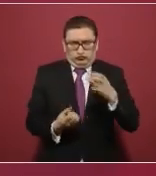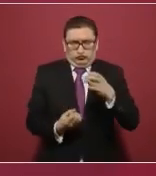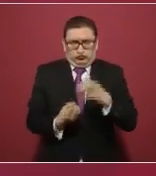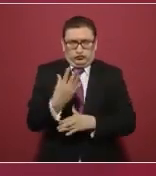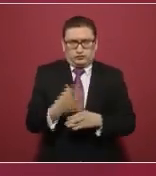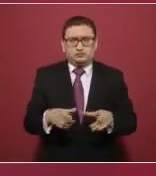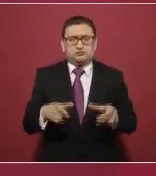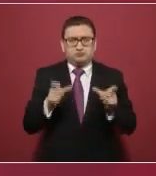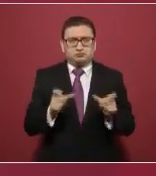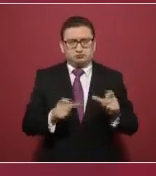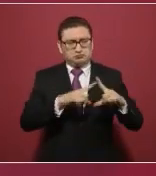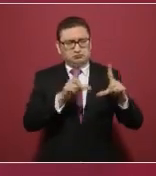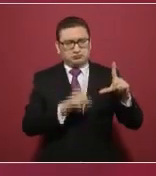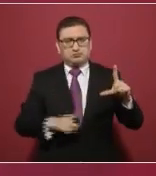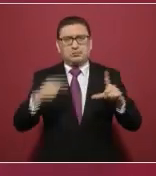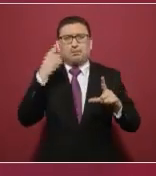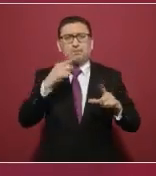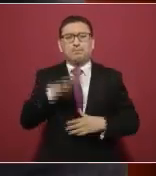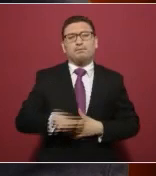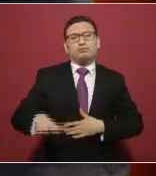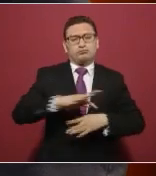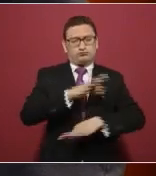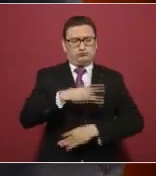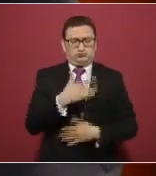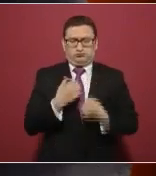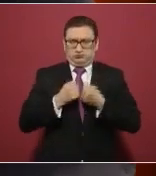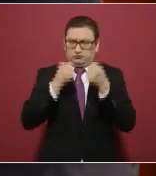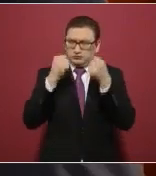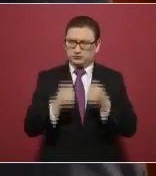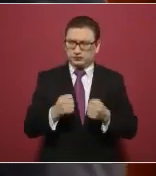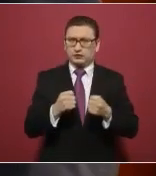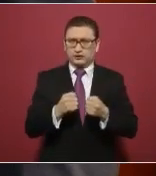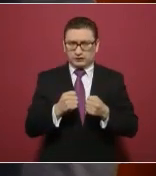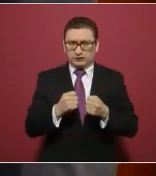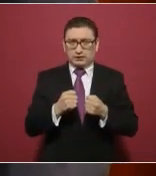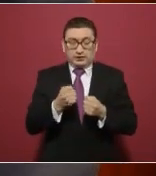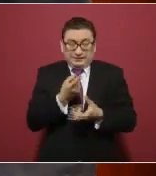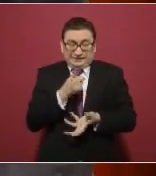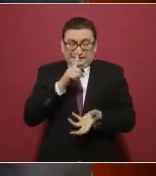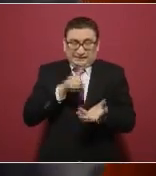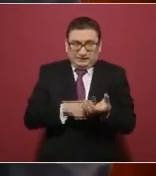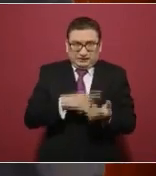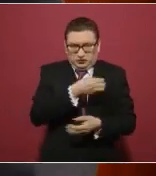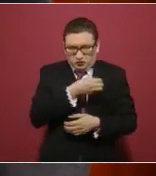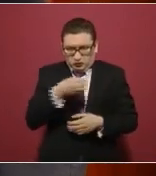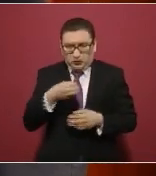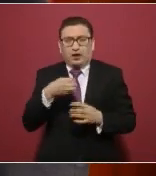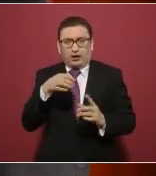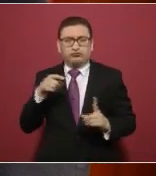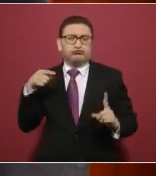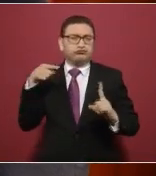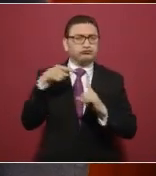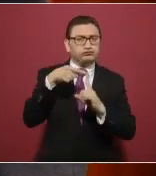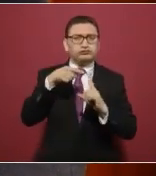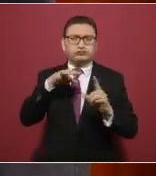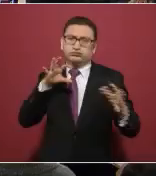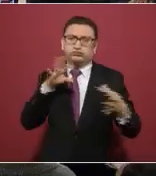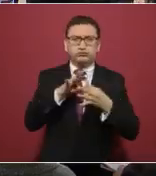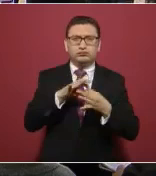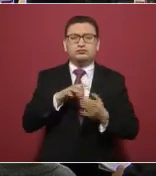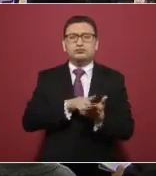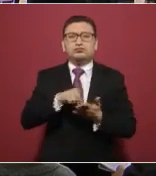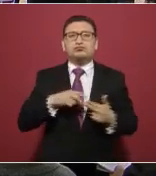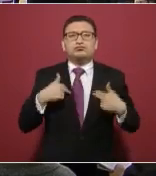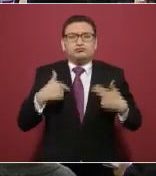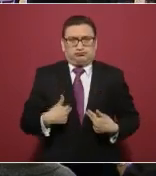formar para garantizar la seguridad pública tenga en su ADN los derechos humanos. De manera que